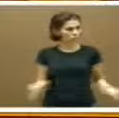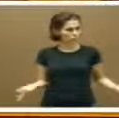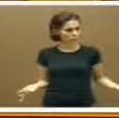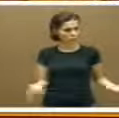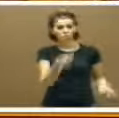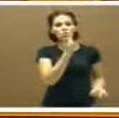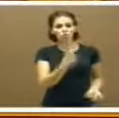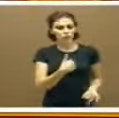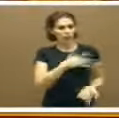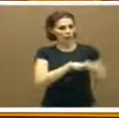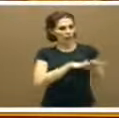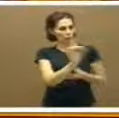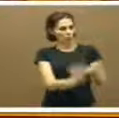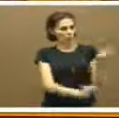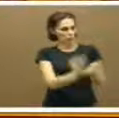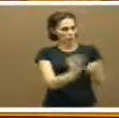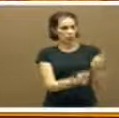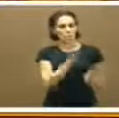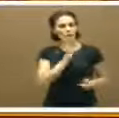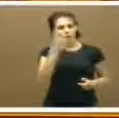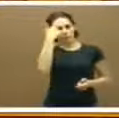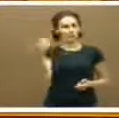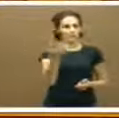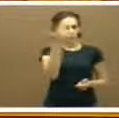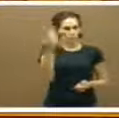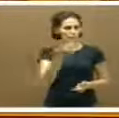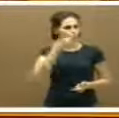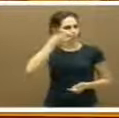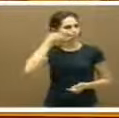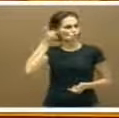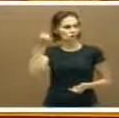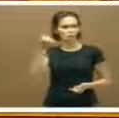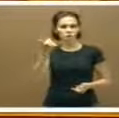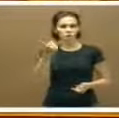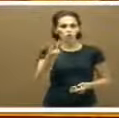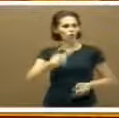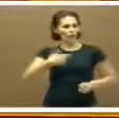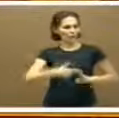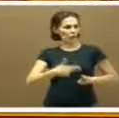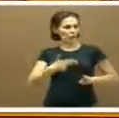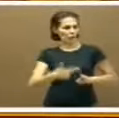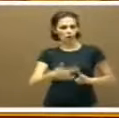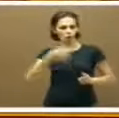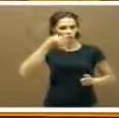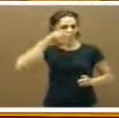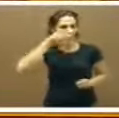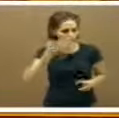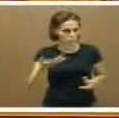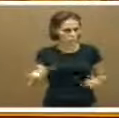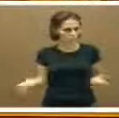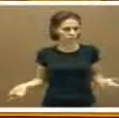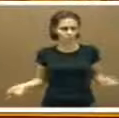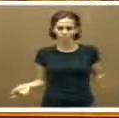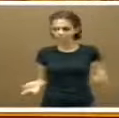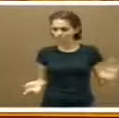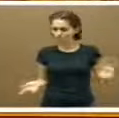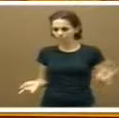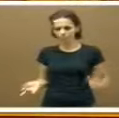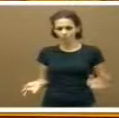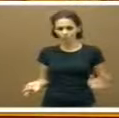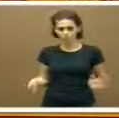que cada vez que habla del presupuesto se le llegan a boca con las palabras rigor, realismo. ¿Son estos